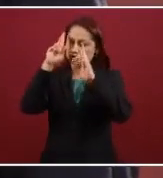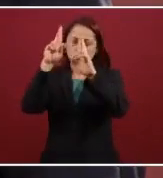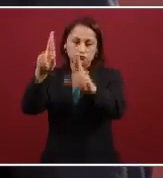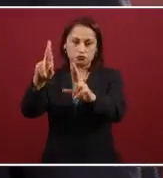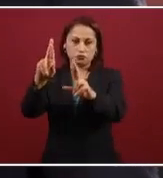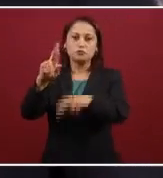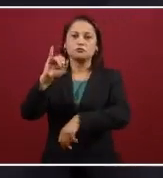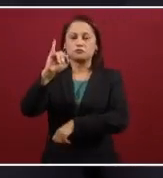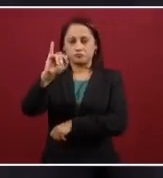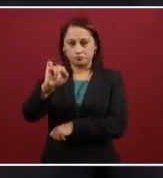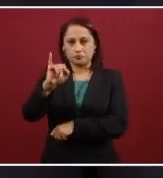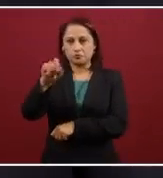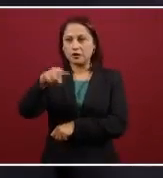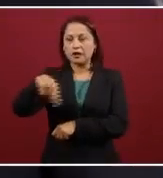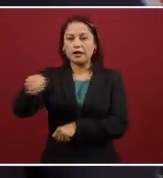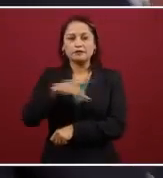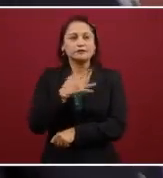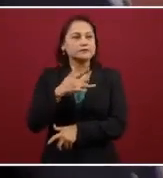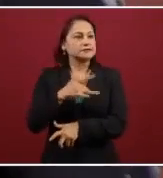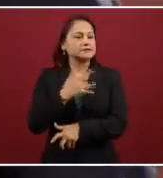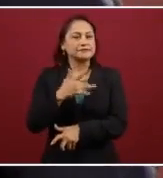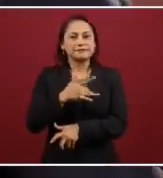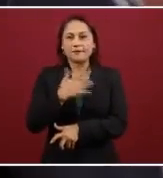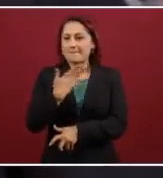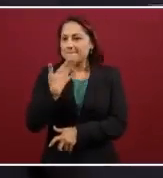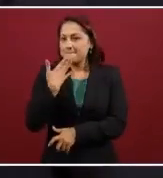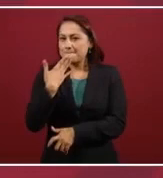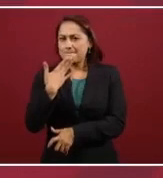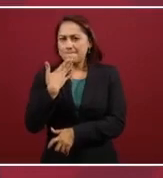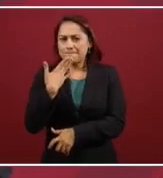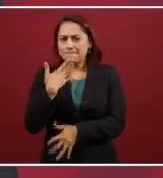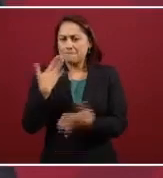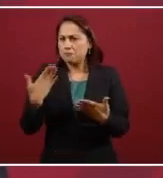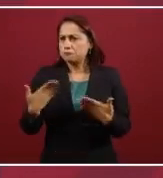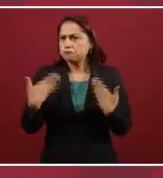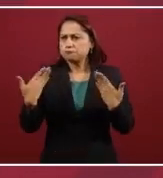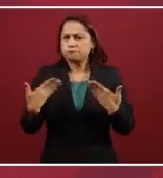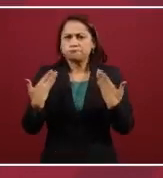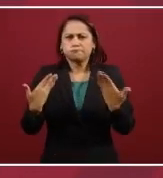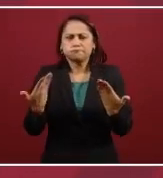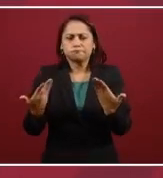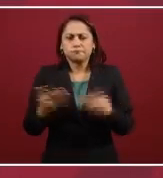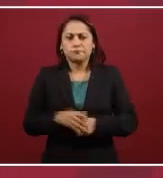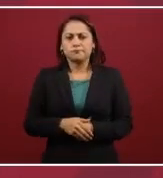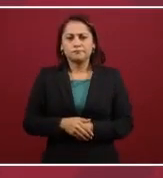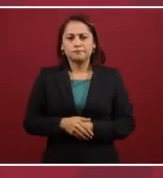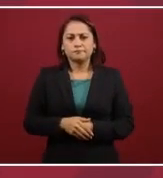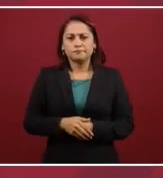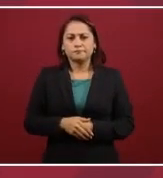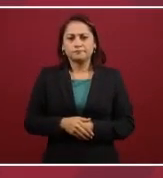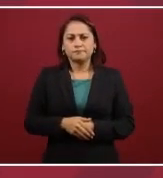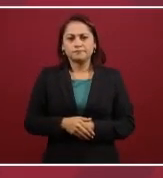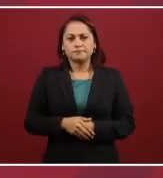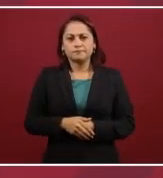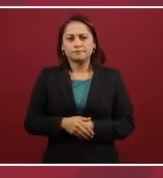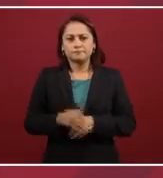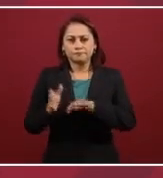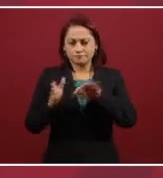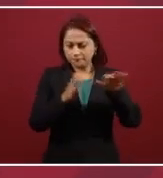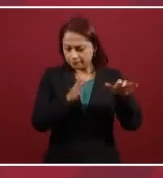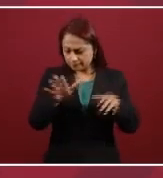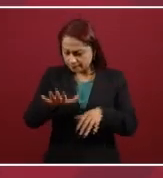animada. ¿Sí? Entonces, y los jóvenes,